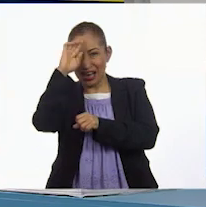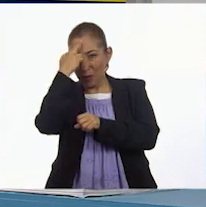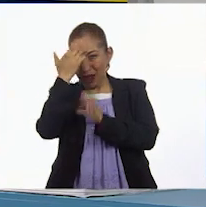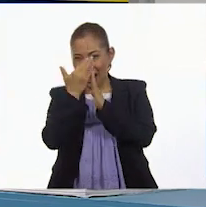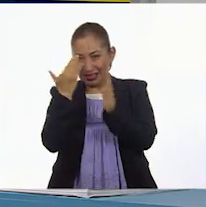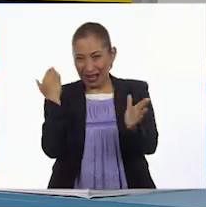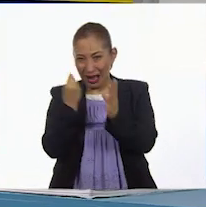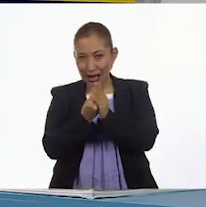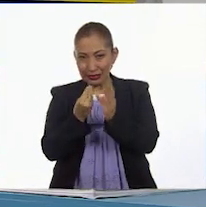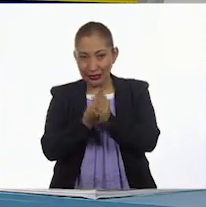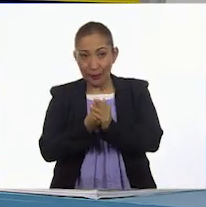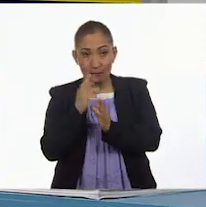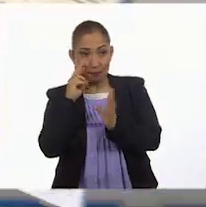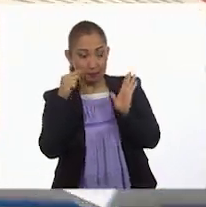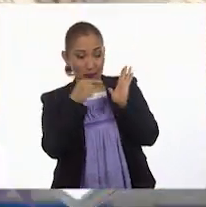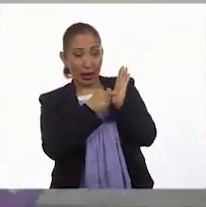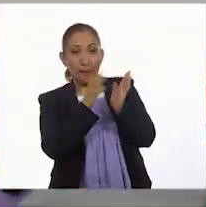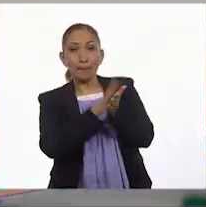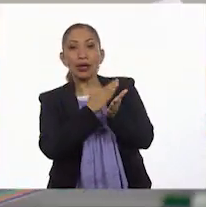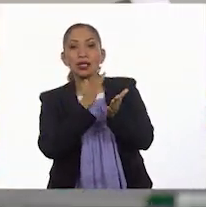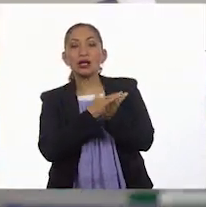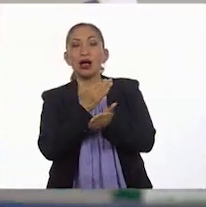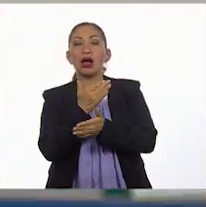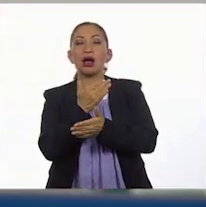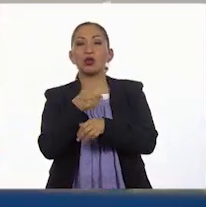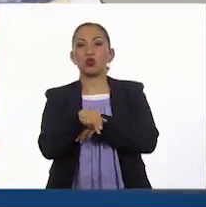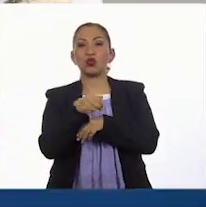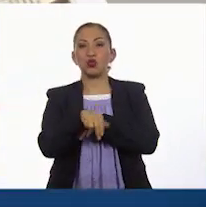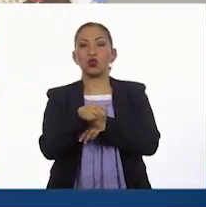tenemos y es en la página